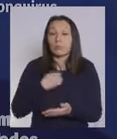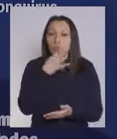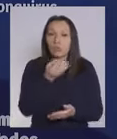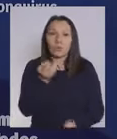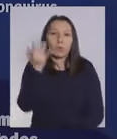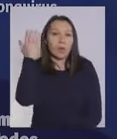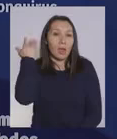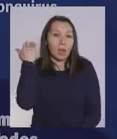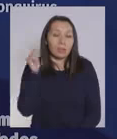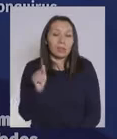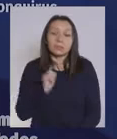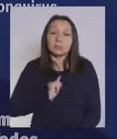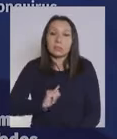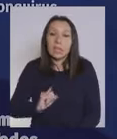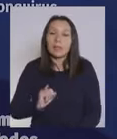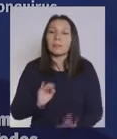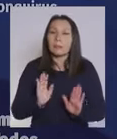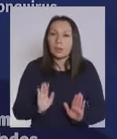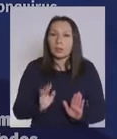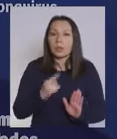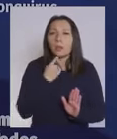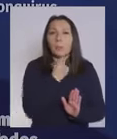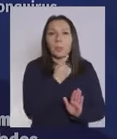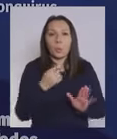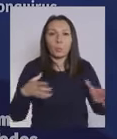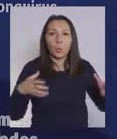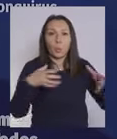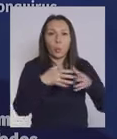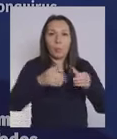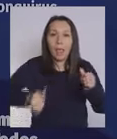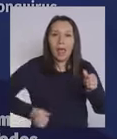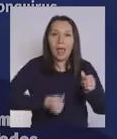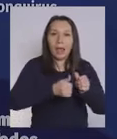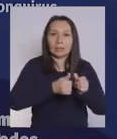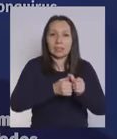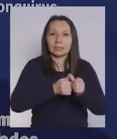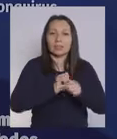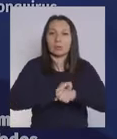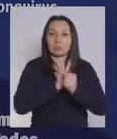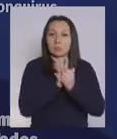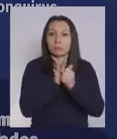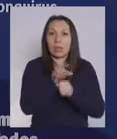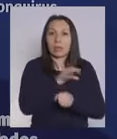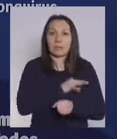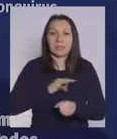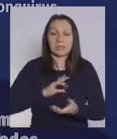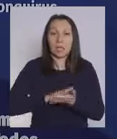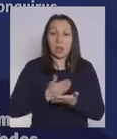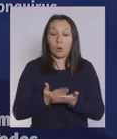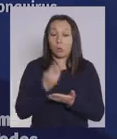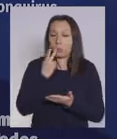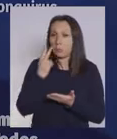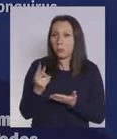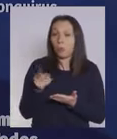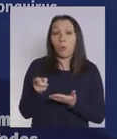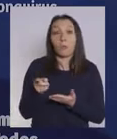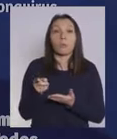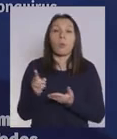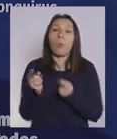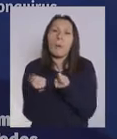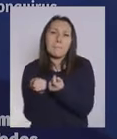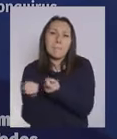otras veces, esto siempre tiene que ser consultado al equipo asesor en pandemia del Ministerio de Salud, y si es una especie